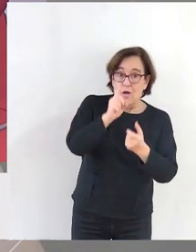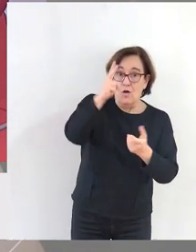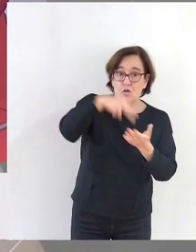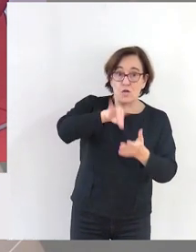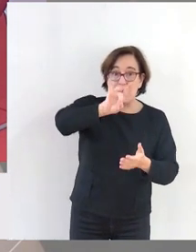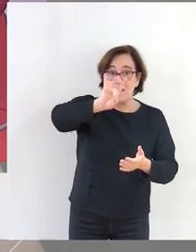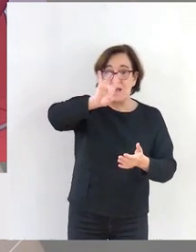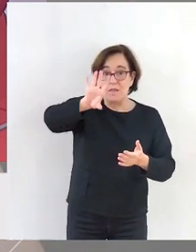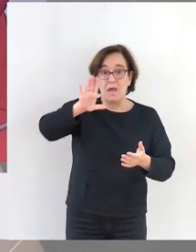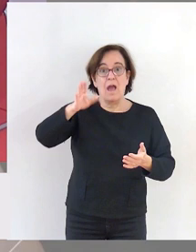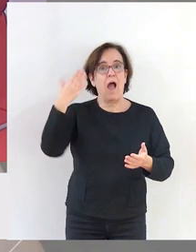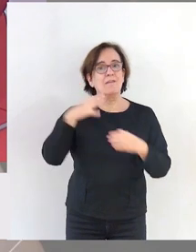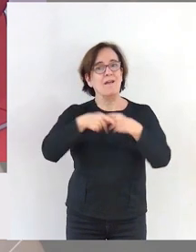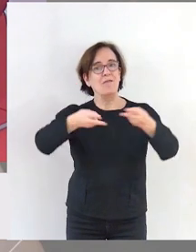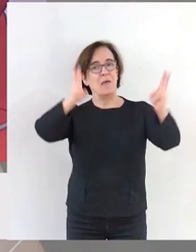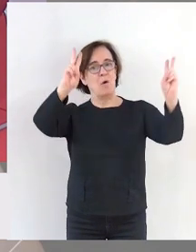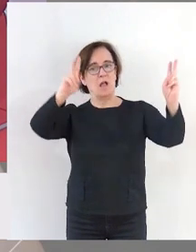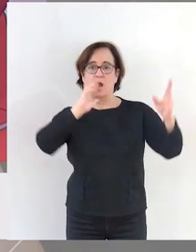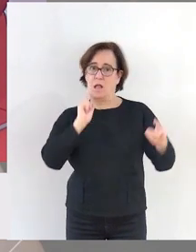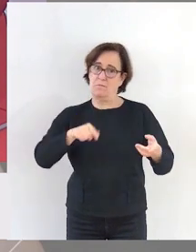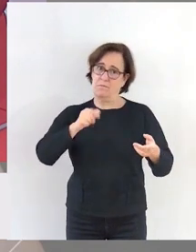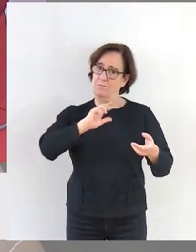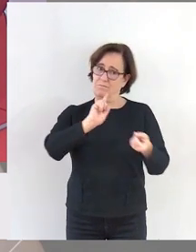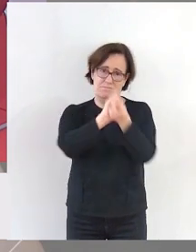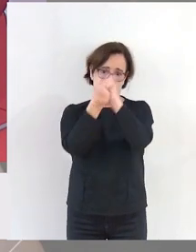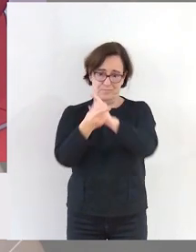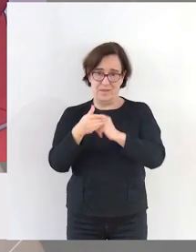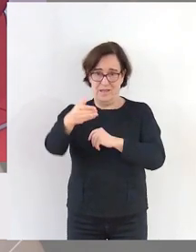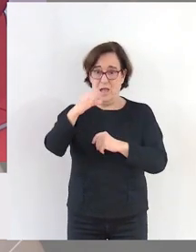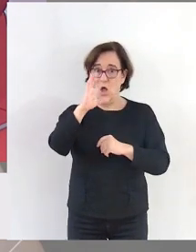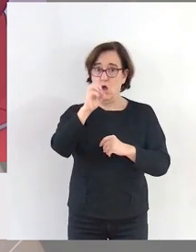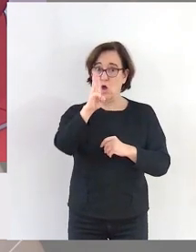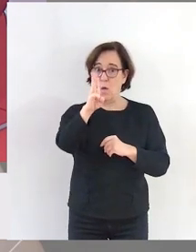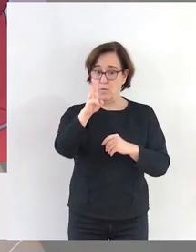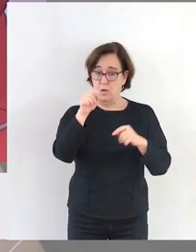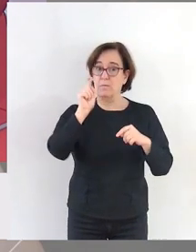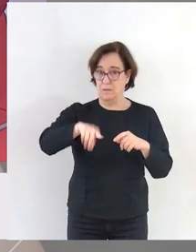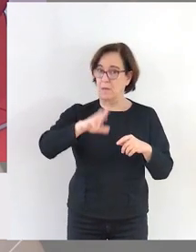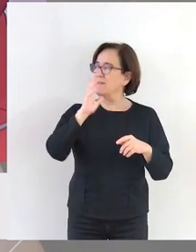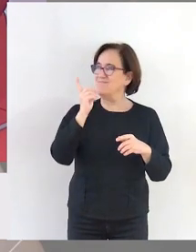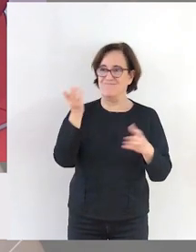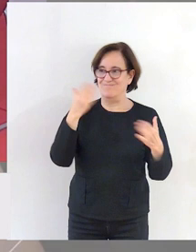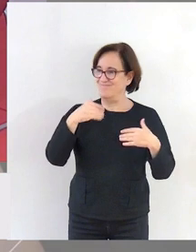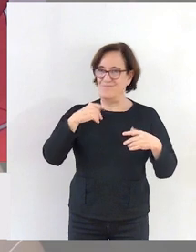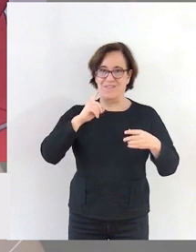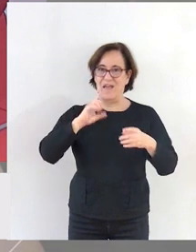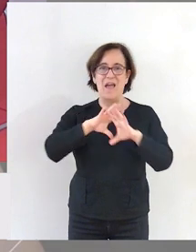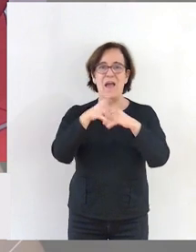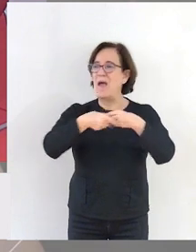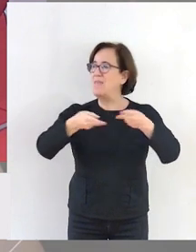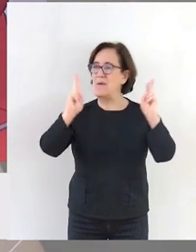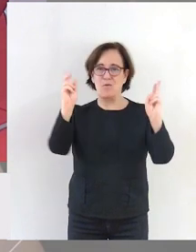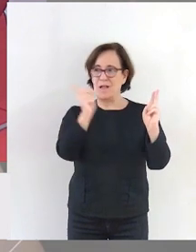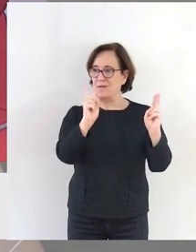menos democráticos globalmente y los que se van a encontrar en la cop también son menos democráticos Entonces al mismo tiempo